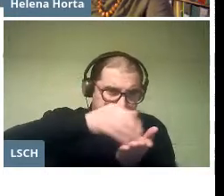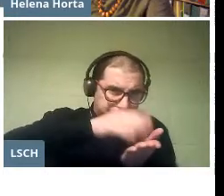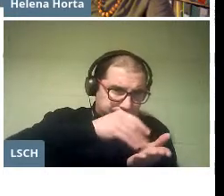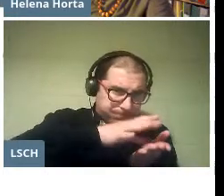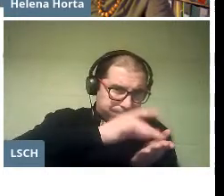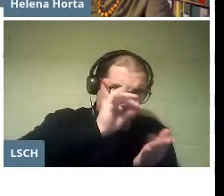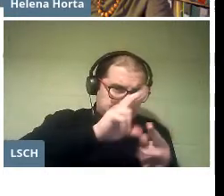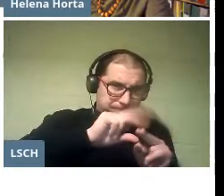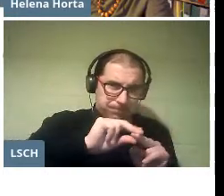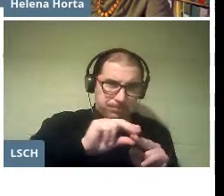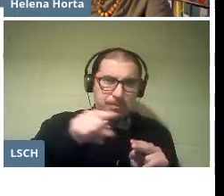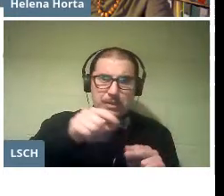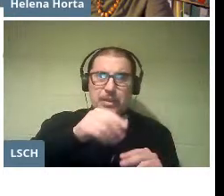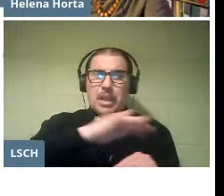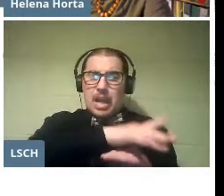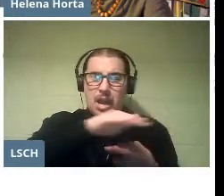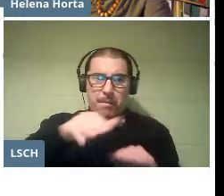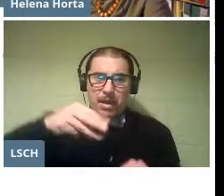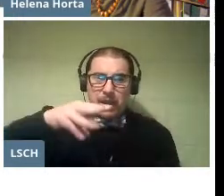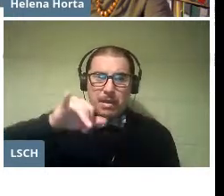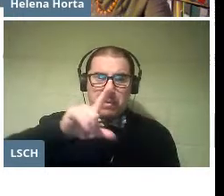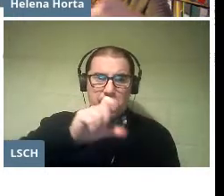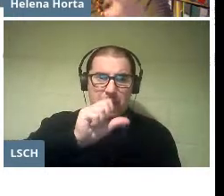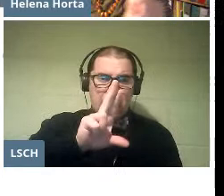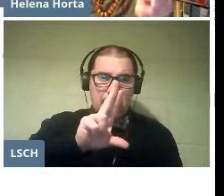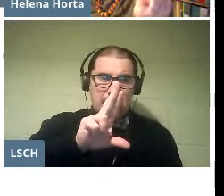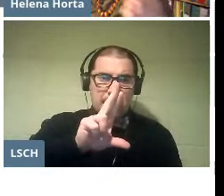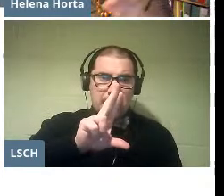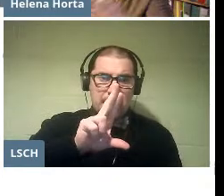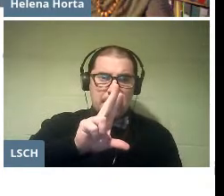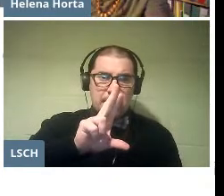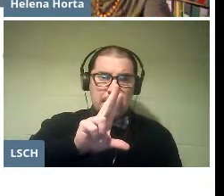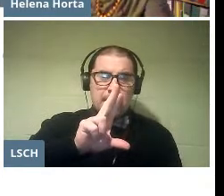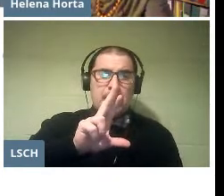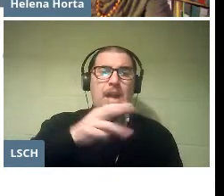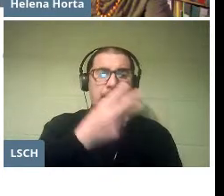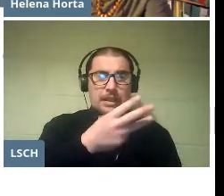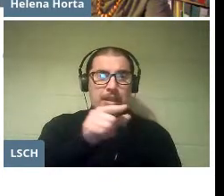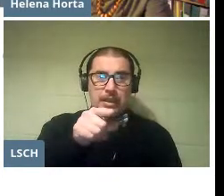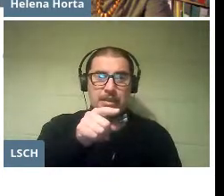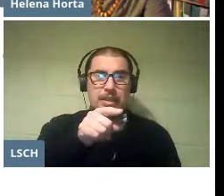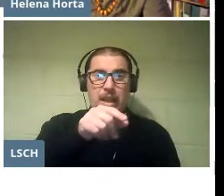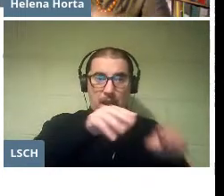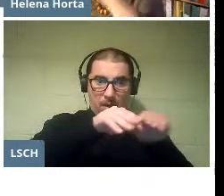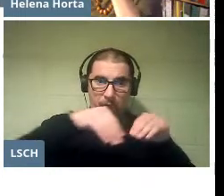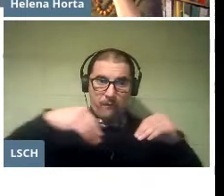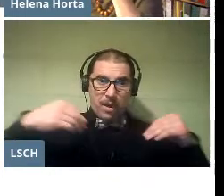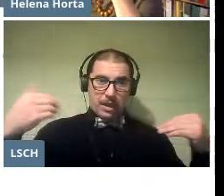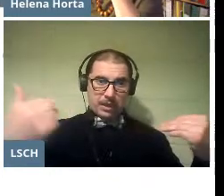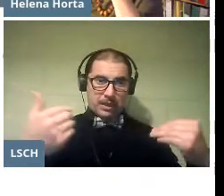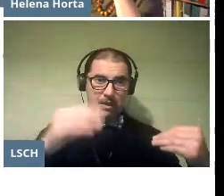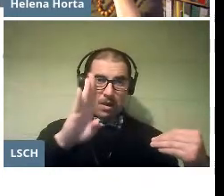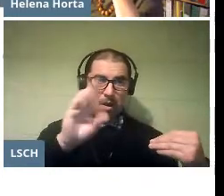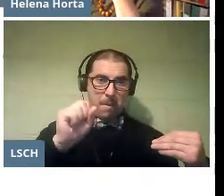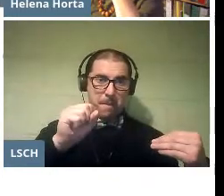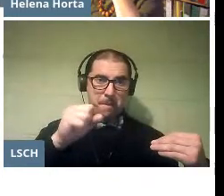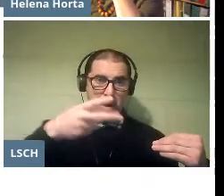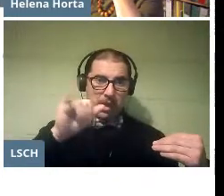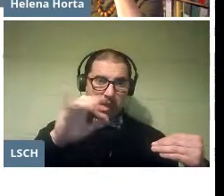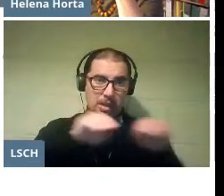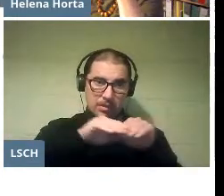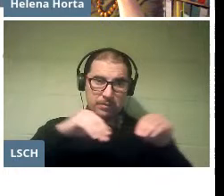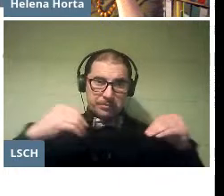Miller 3. El nombre proviene de que esta bahía que ustedes ven ahí